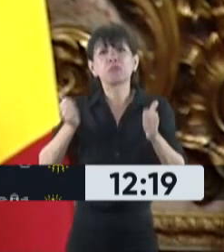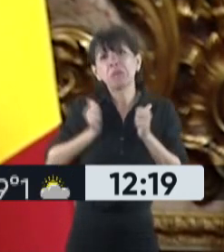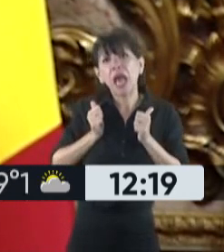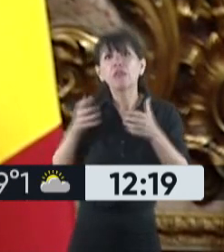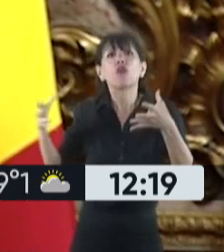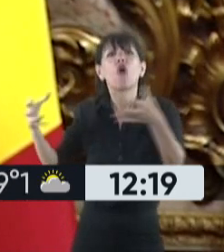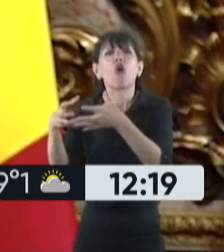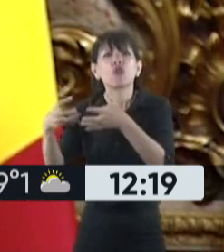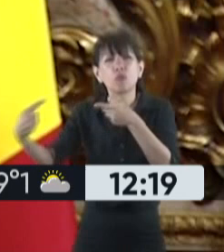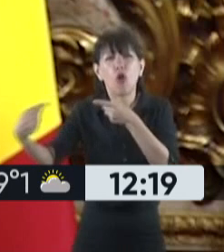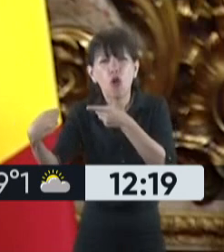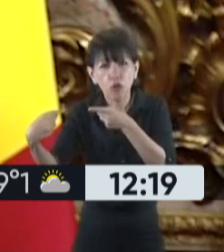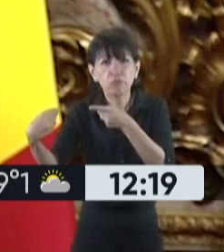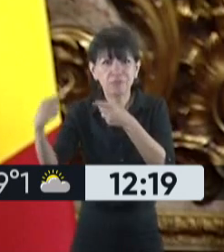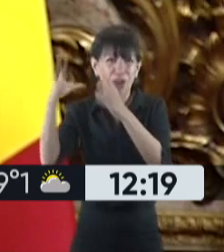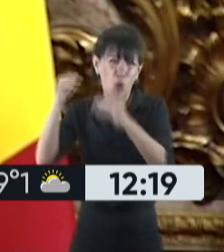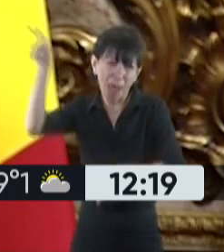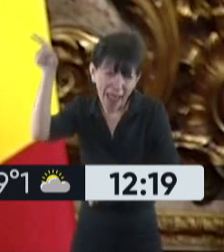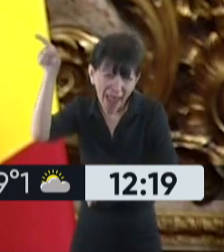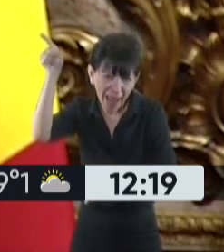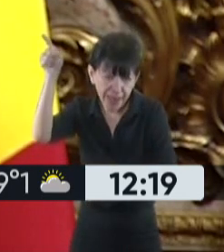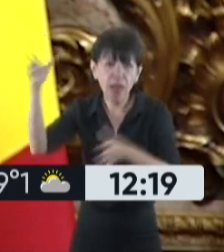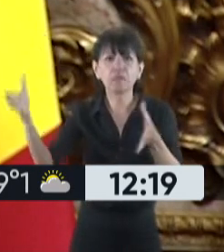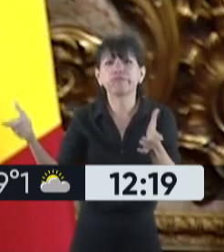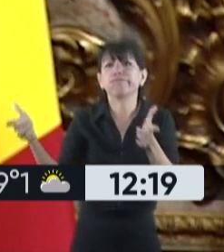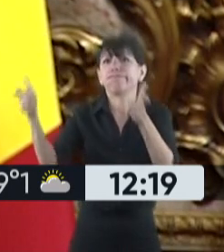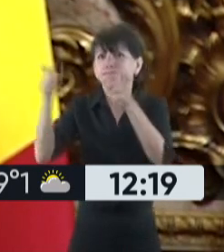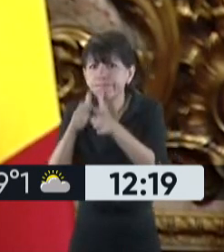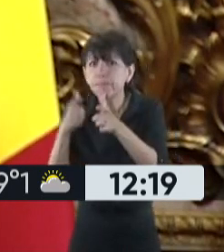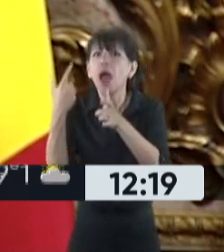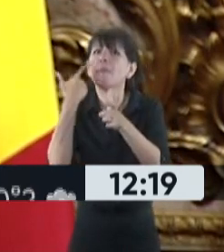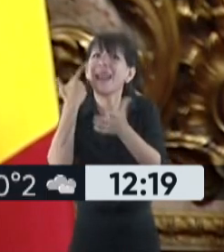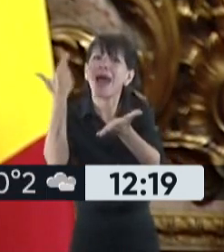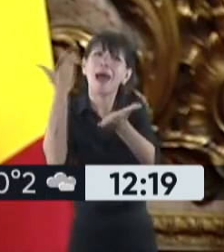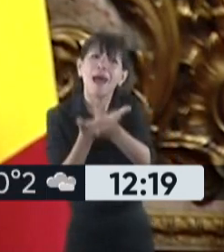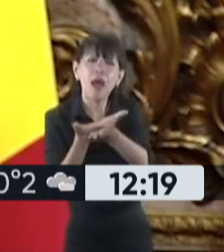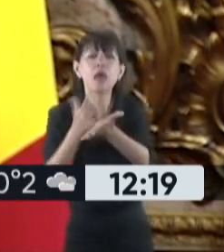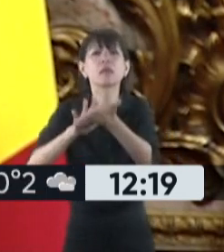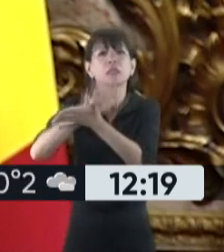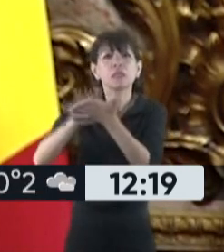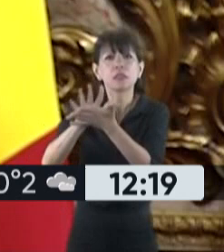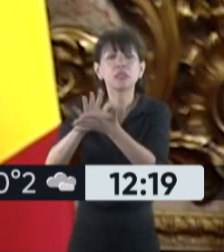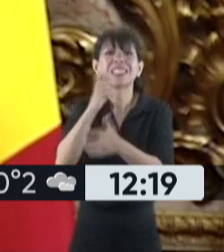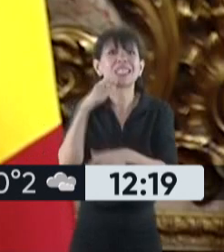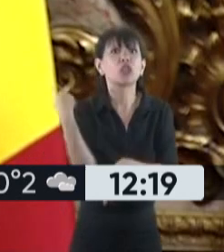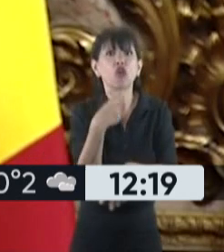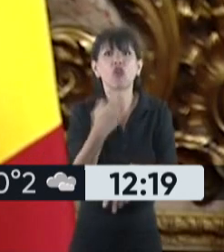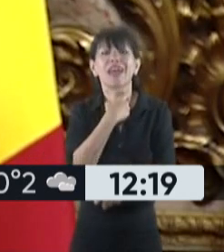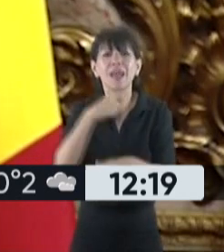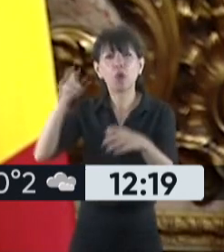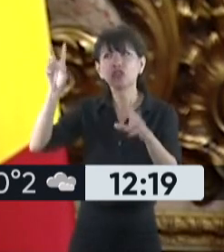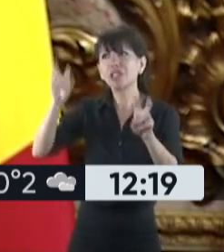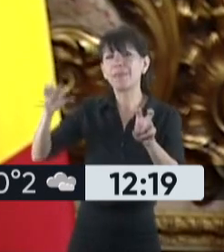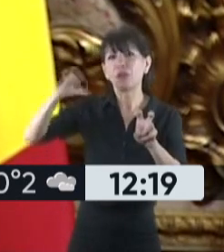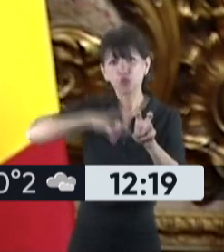una solución integradora. Si queremos tocar los sueldos y la tasación, está